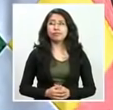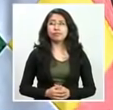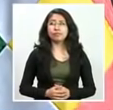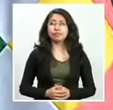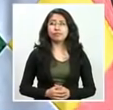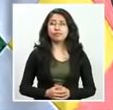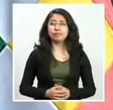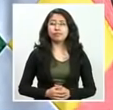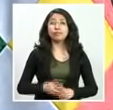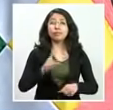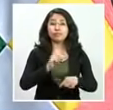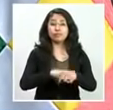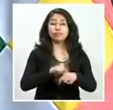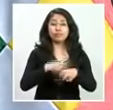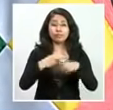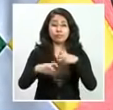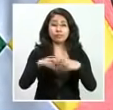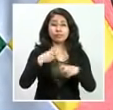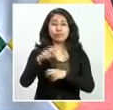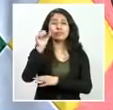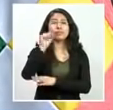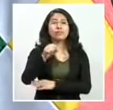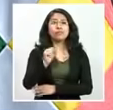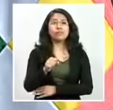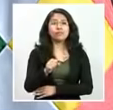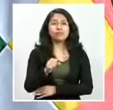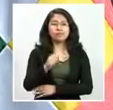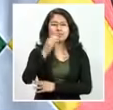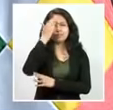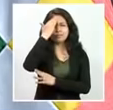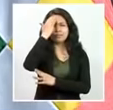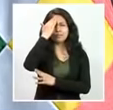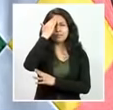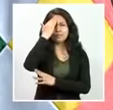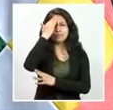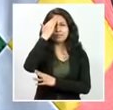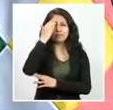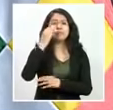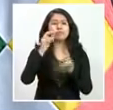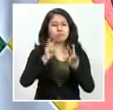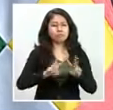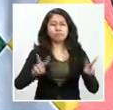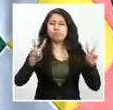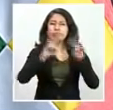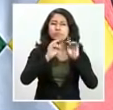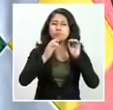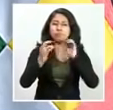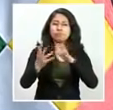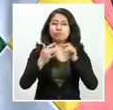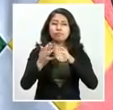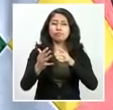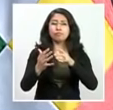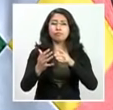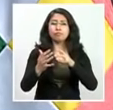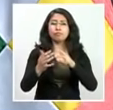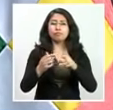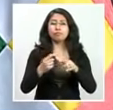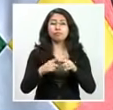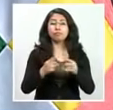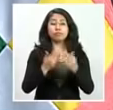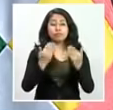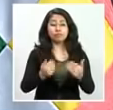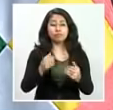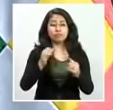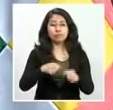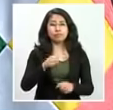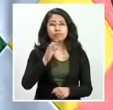Han sido momentos bastante difíciles y duros, como todos sabemos y valoramos, pero en esa intimidad que ahora podemos